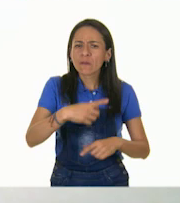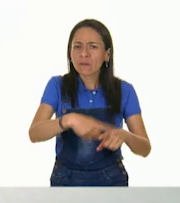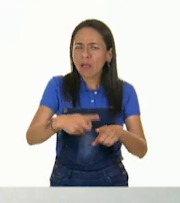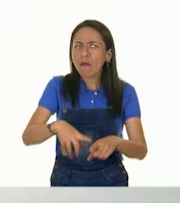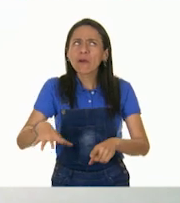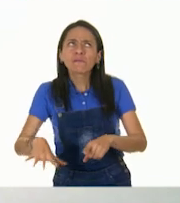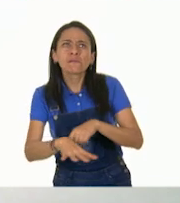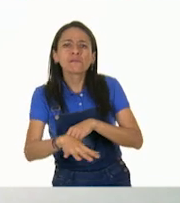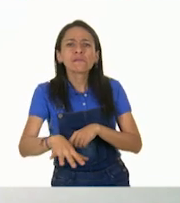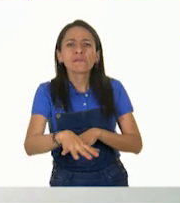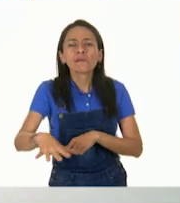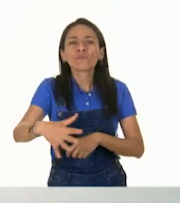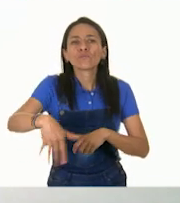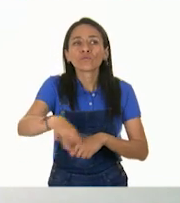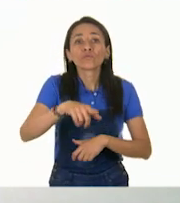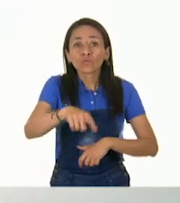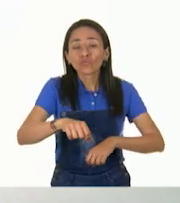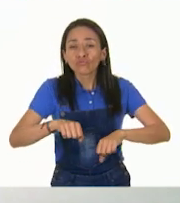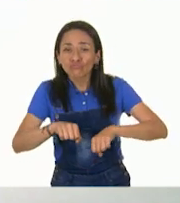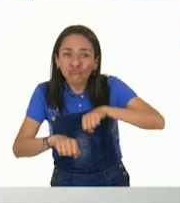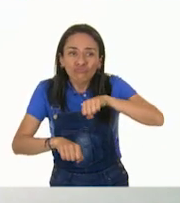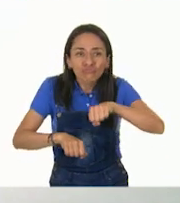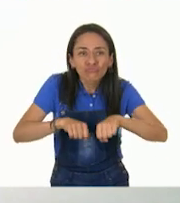desplazamiento de gateo